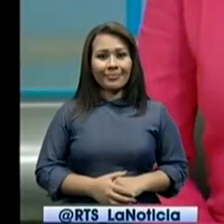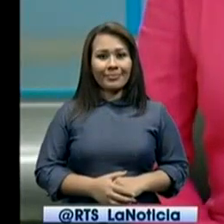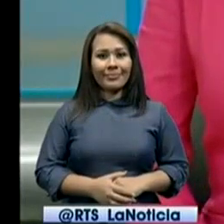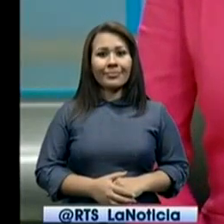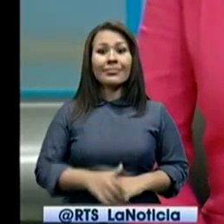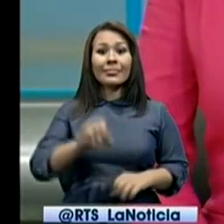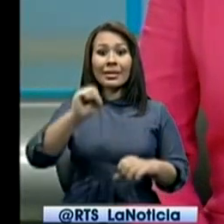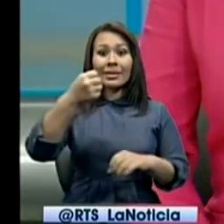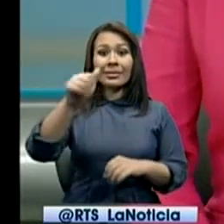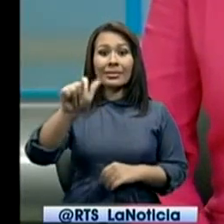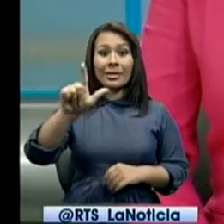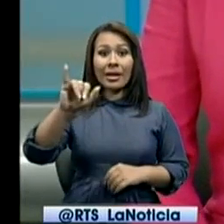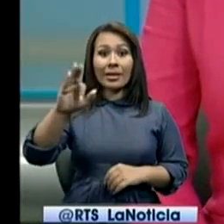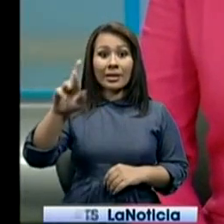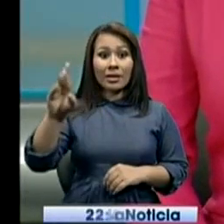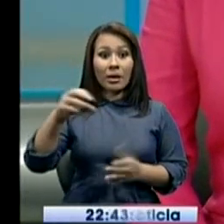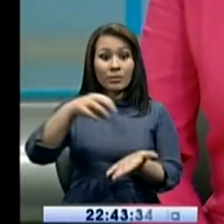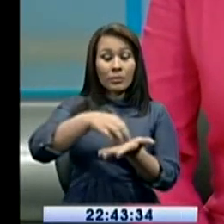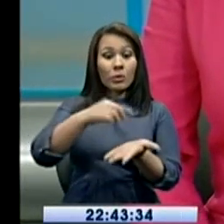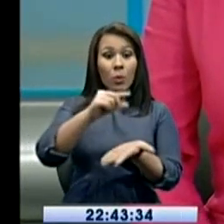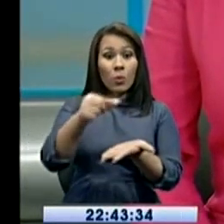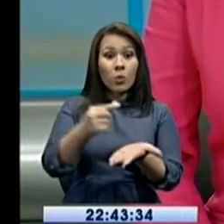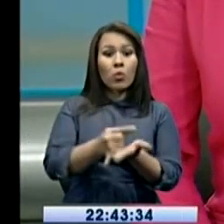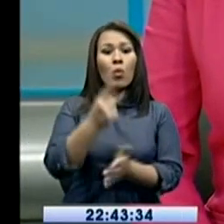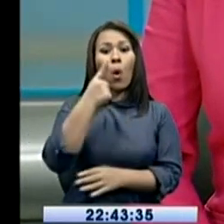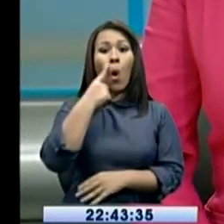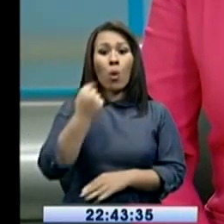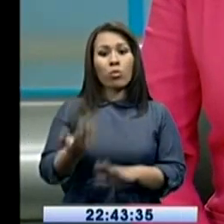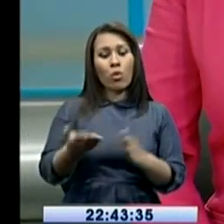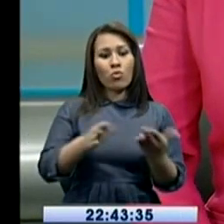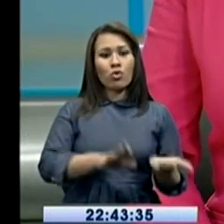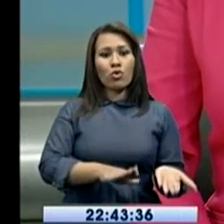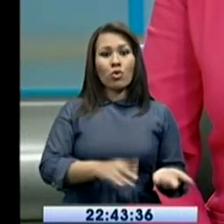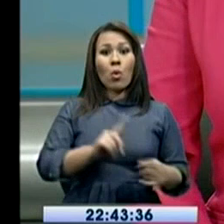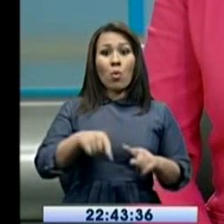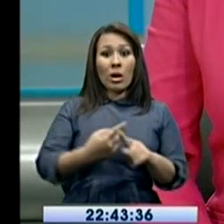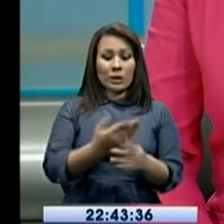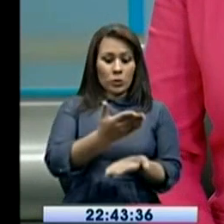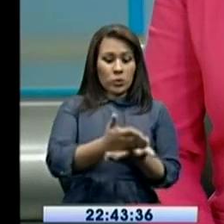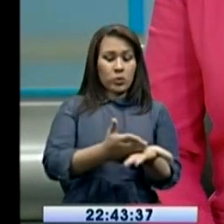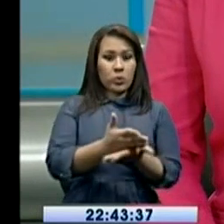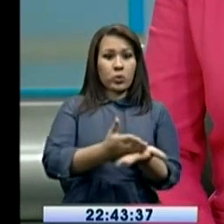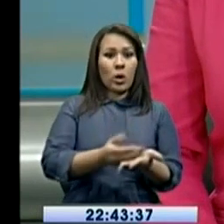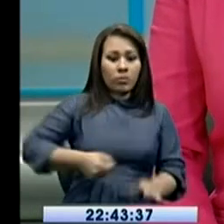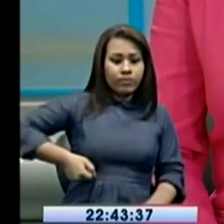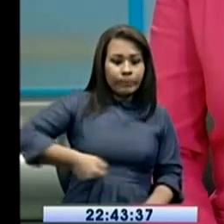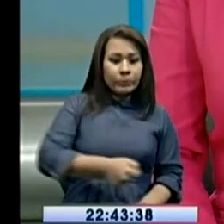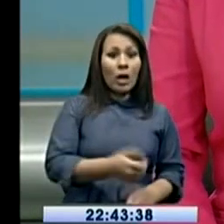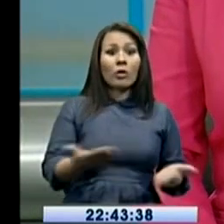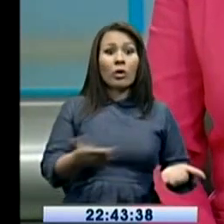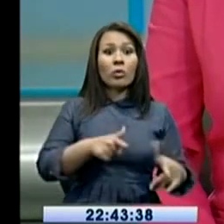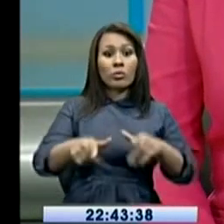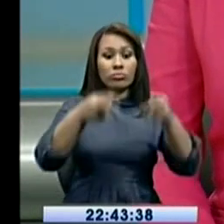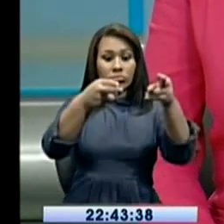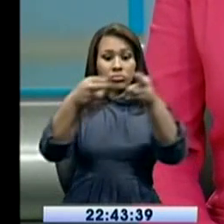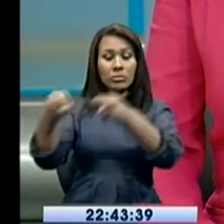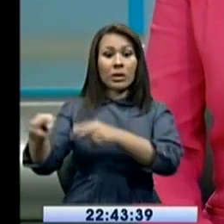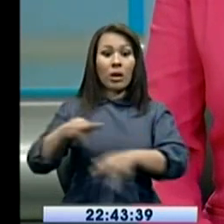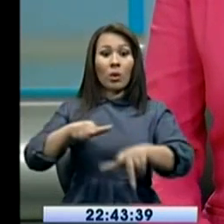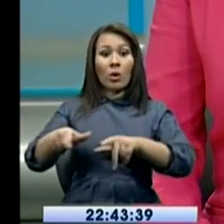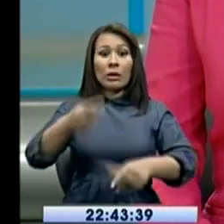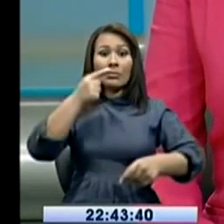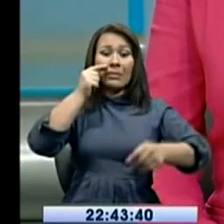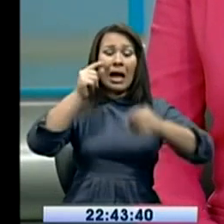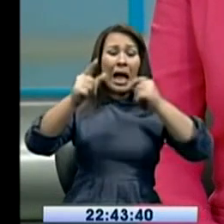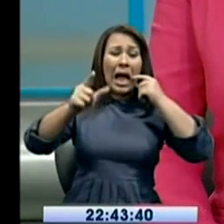En Salitre, provincia del Guayas, un hombre murió luego de ser herido con un arma blanca cerca del cementerio de esta localidad. En medio del